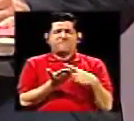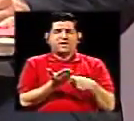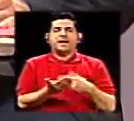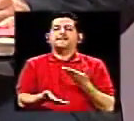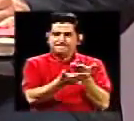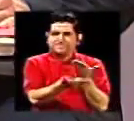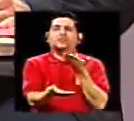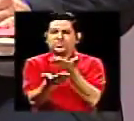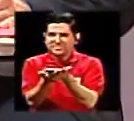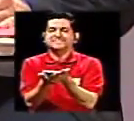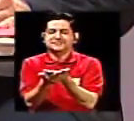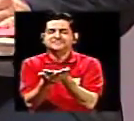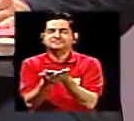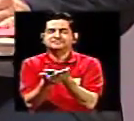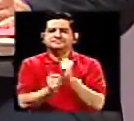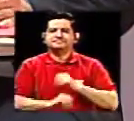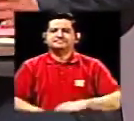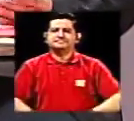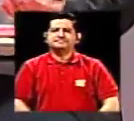proponer.